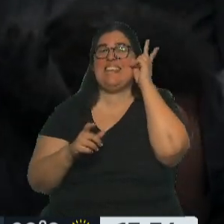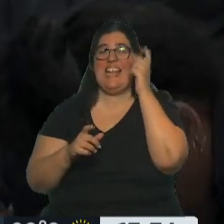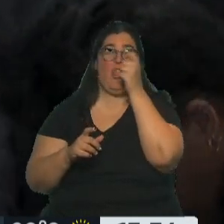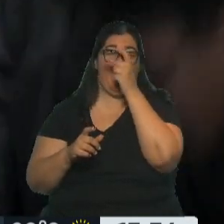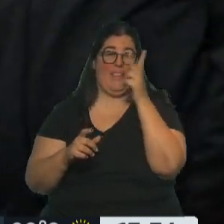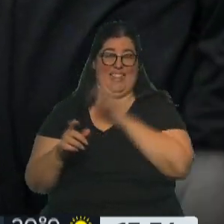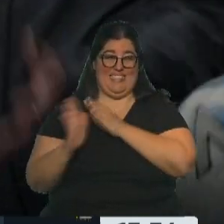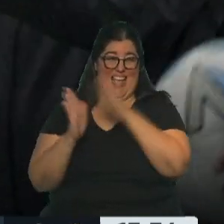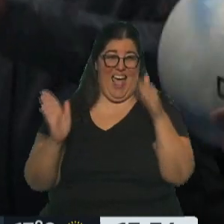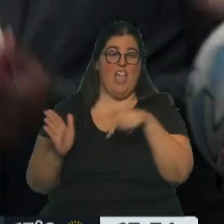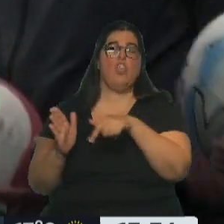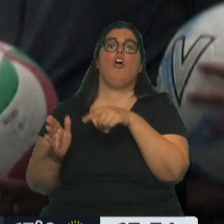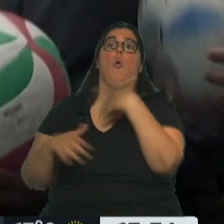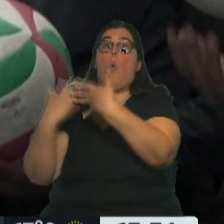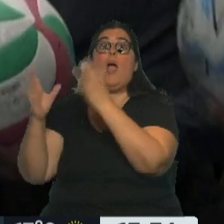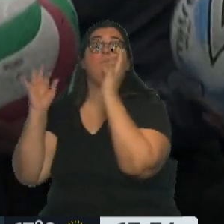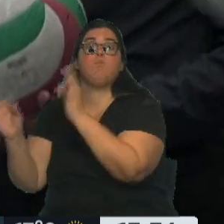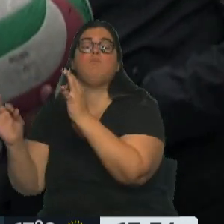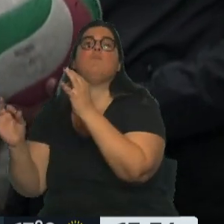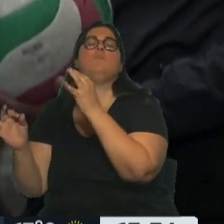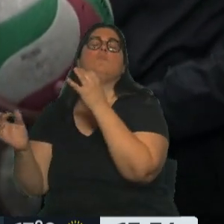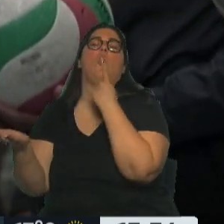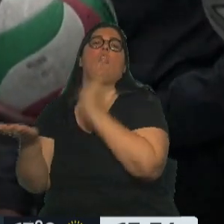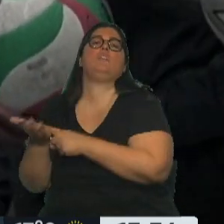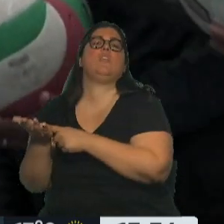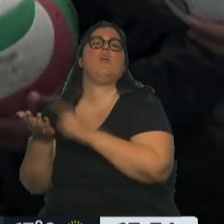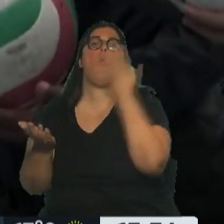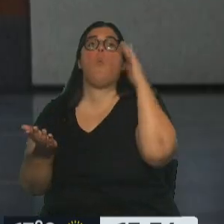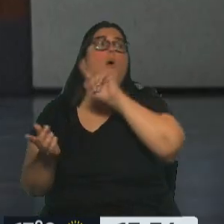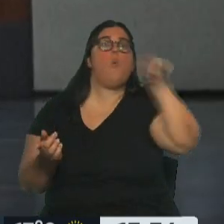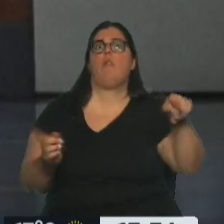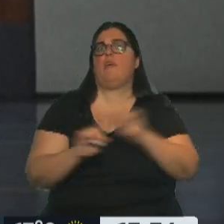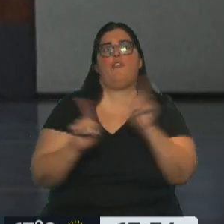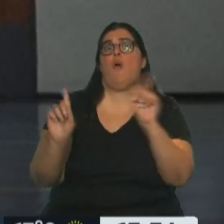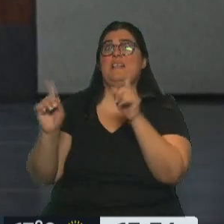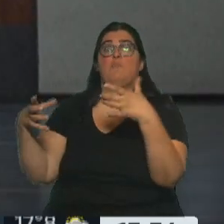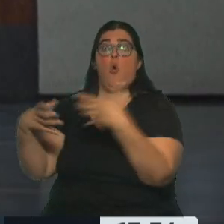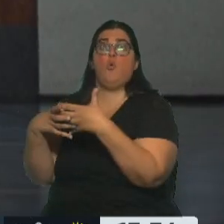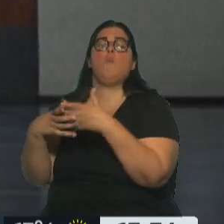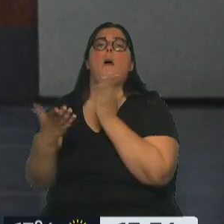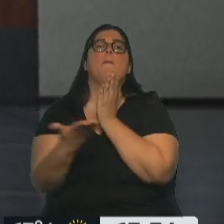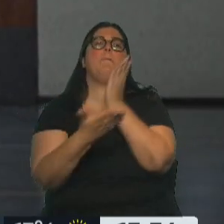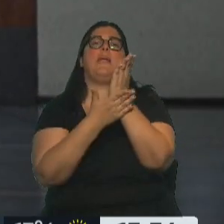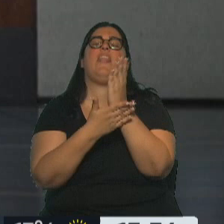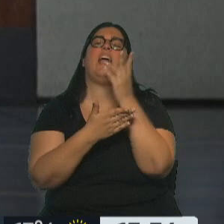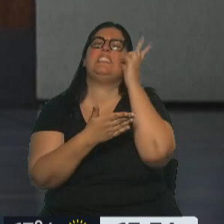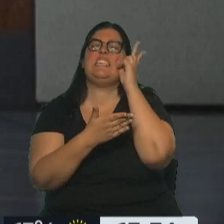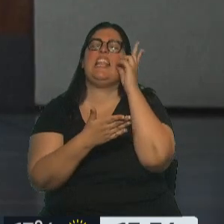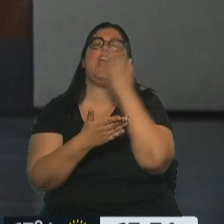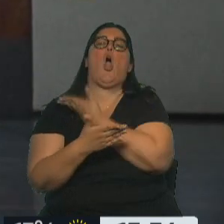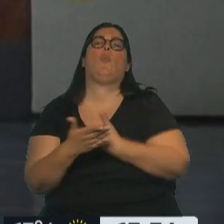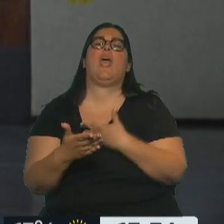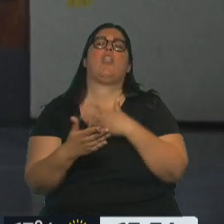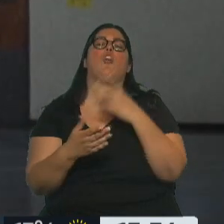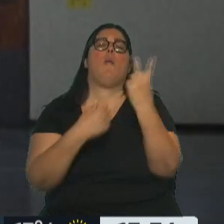2023 decidieron no volver a su país con sus respectivas delegaciones y pidieron asilo al gobierno de Gabriel Boric. Se trata de